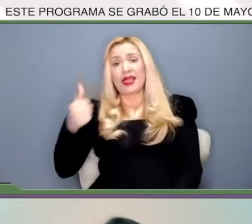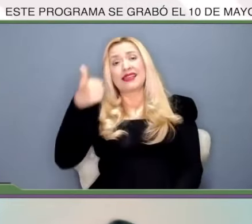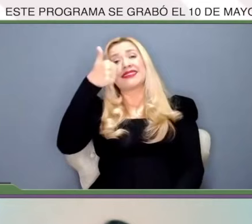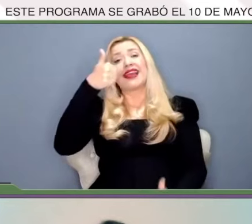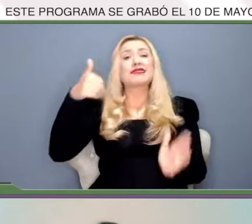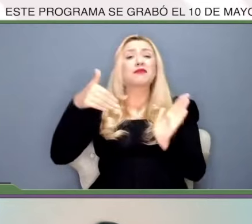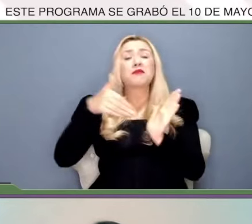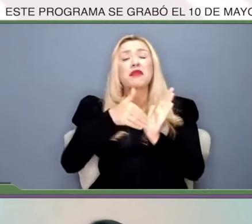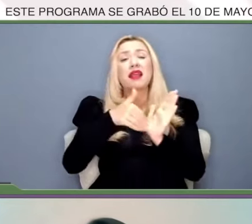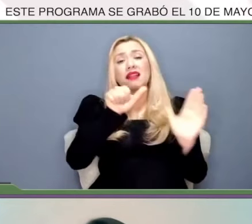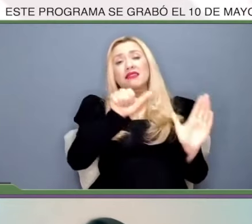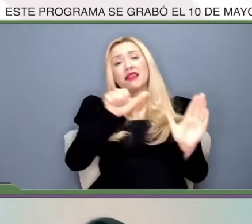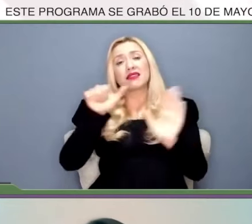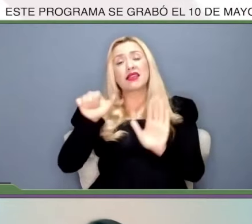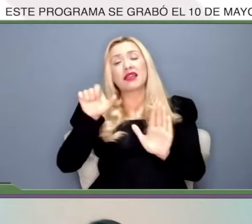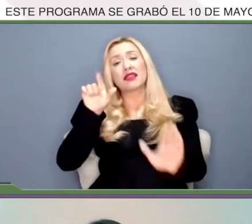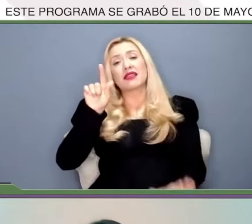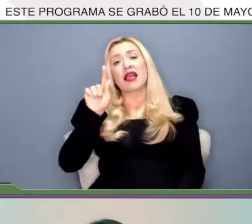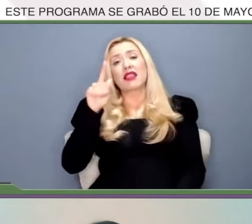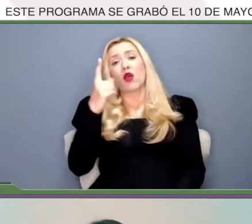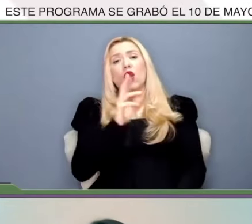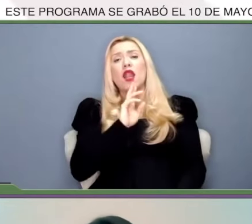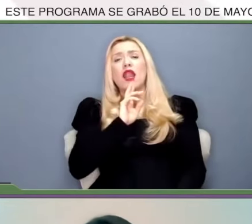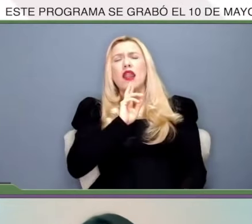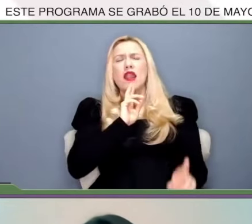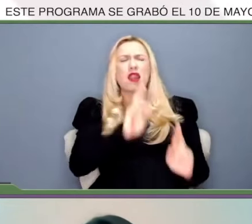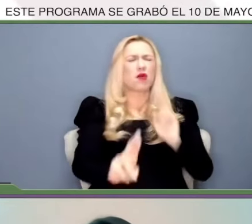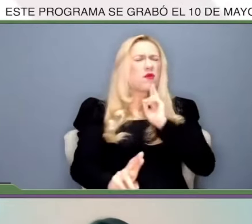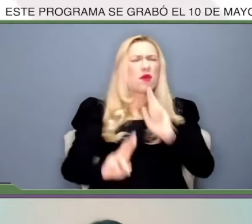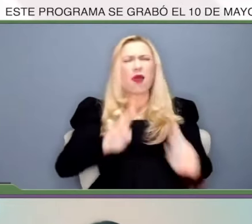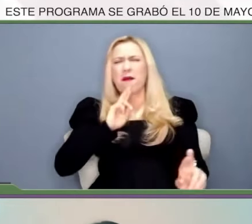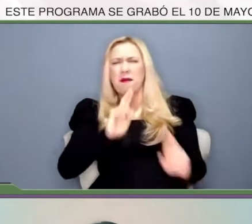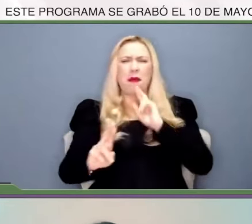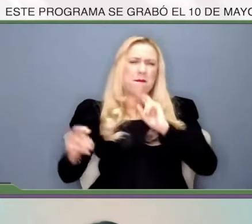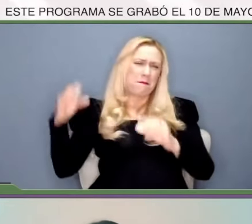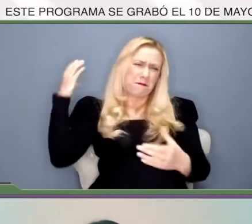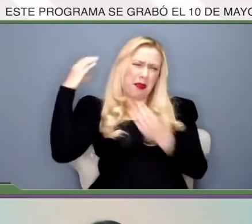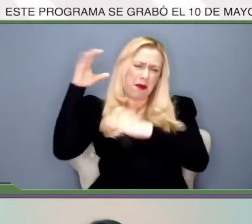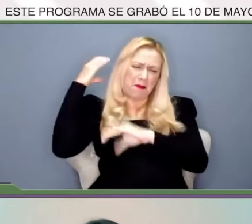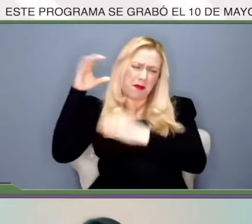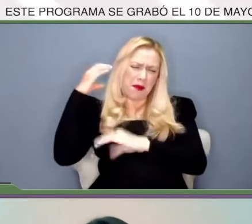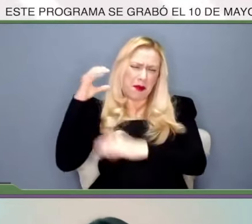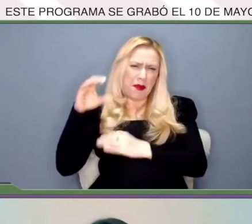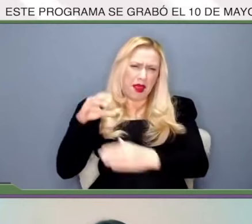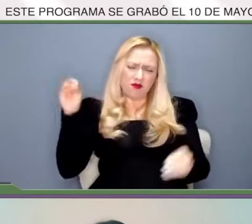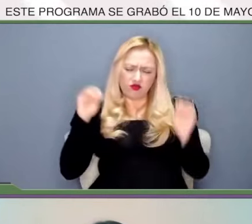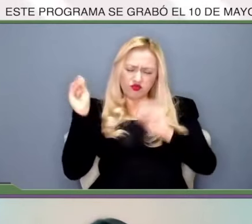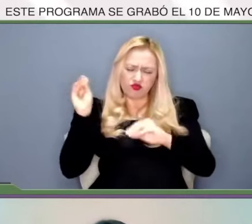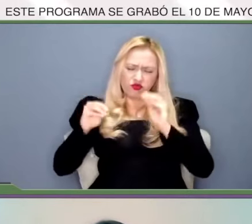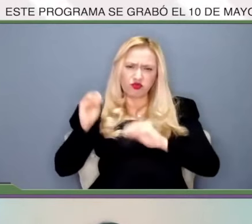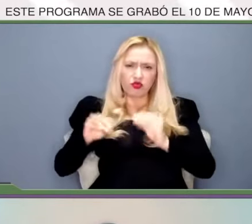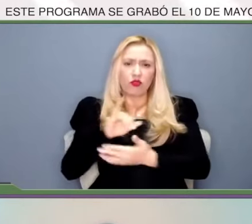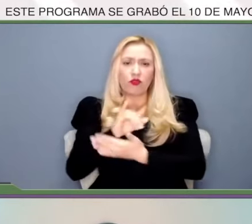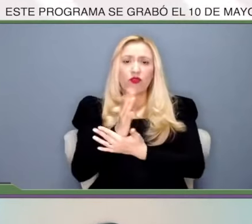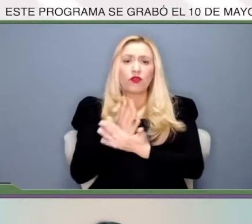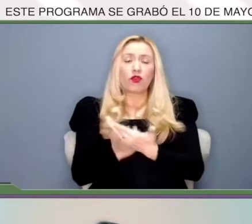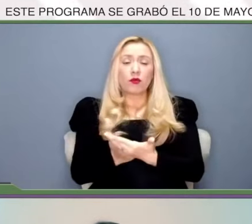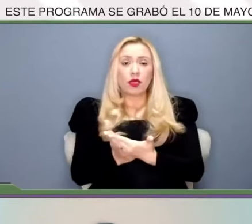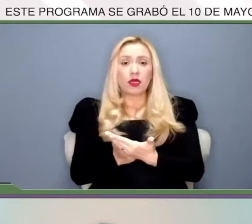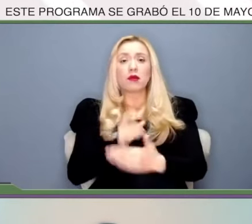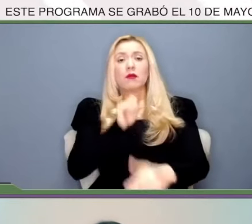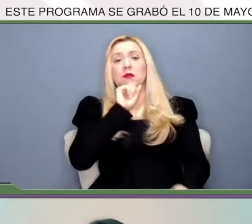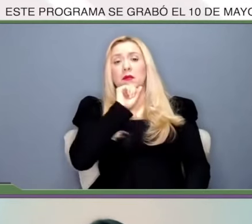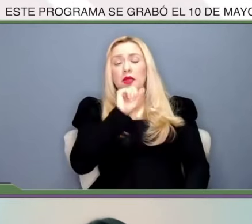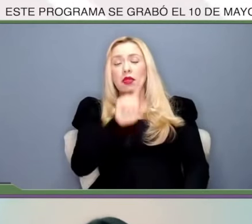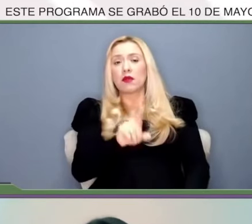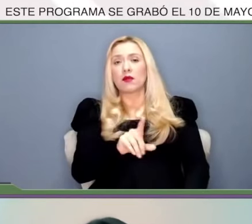6,671 respuestas en las que debo mencionar que tenemos que también logramos acortar las